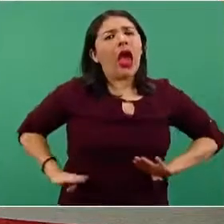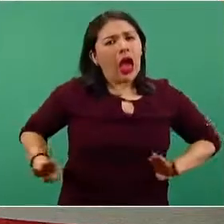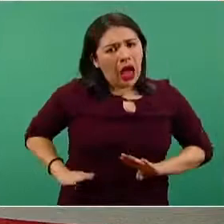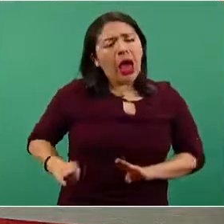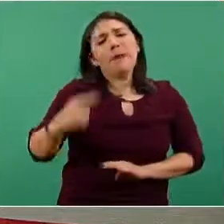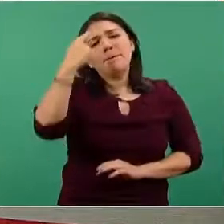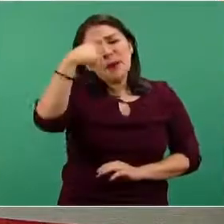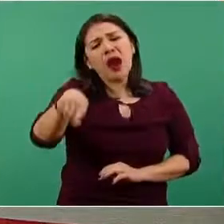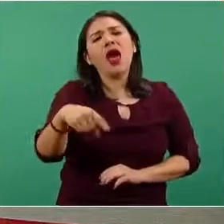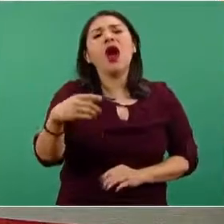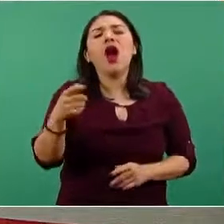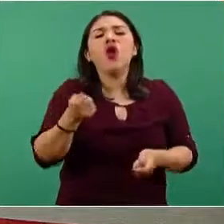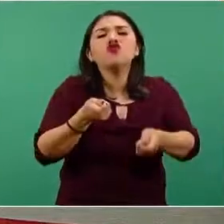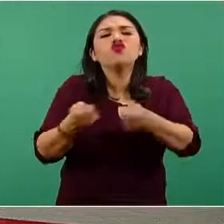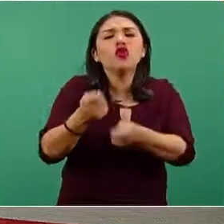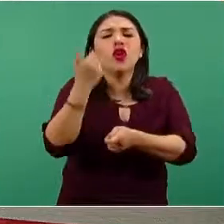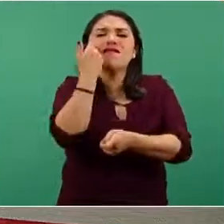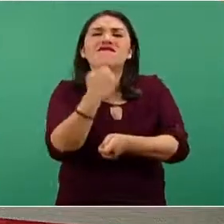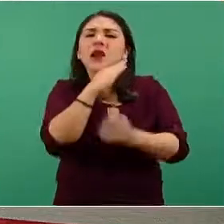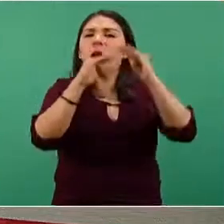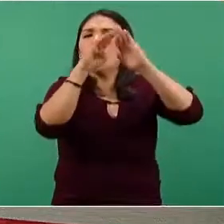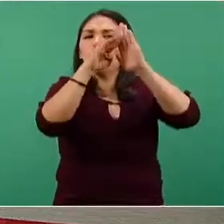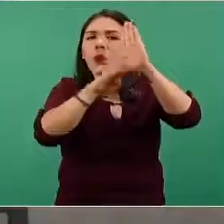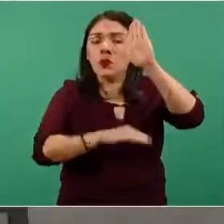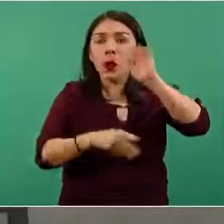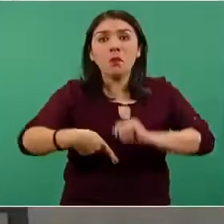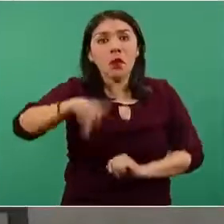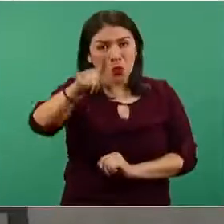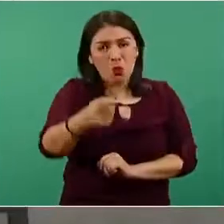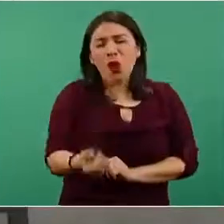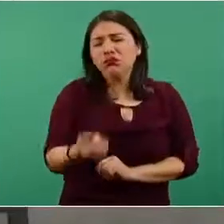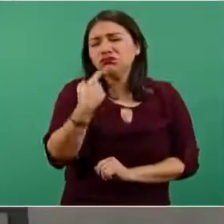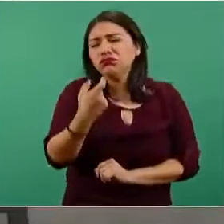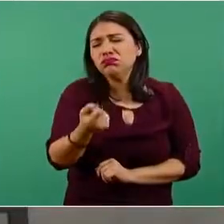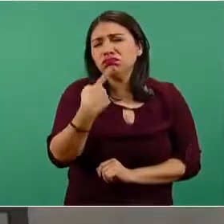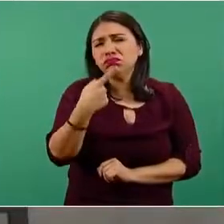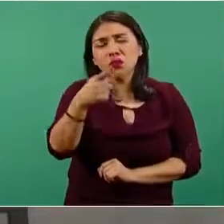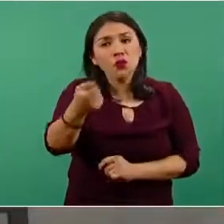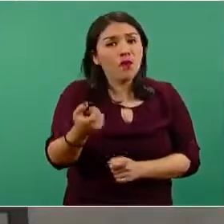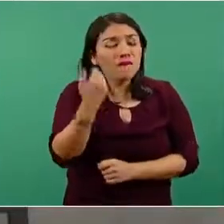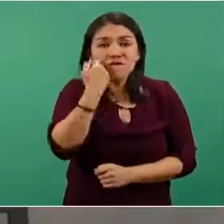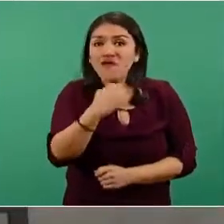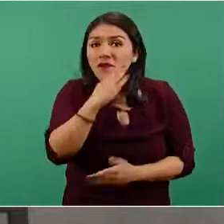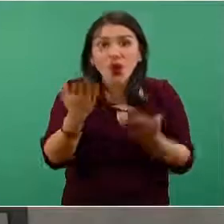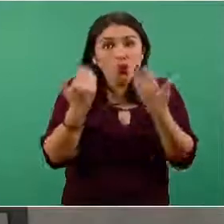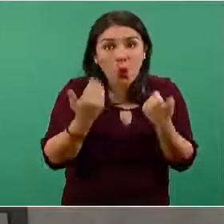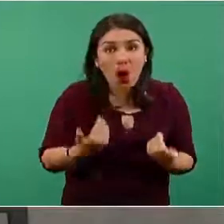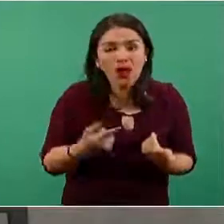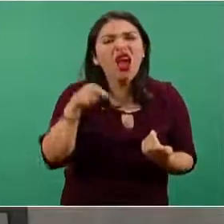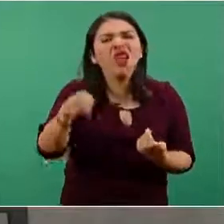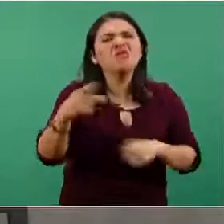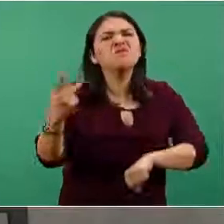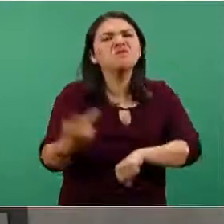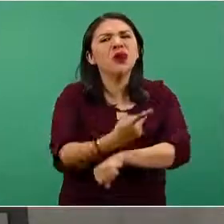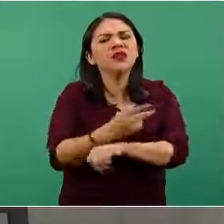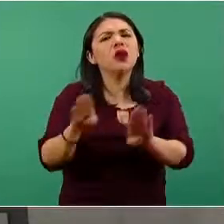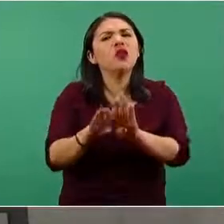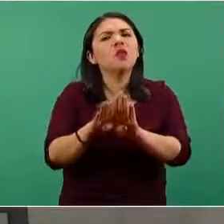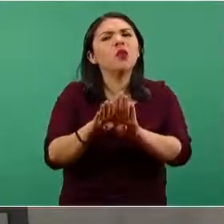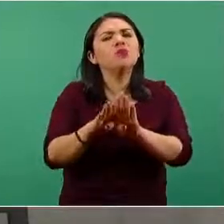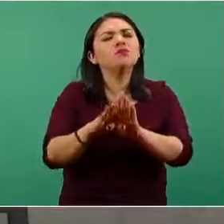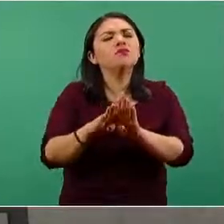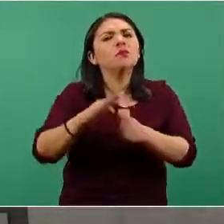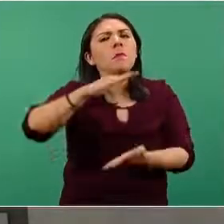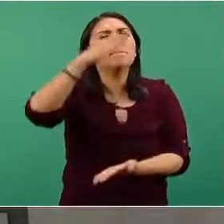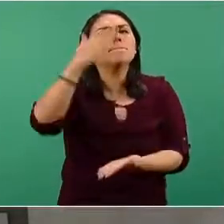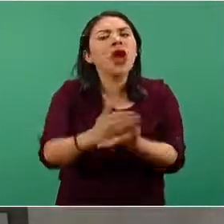apropiadamente se usan para controlar la fiebre. Pero si uno los toma cuando no tiene fiebre, lo que va a hacer es que va a inhibir el